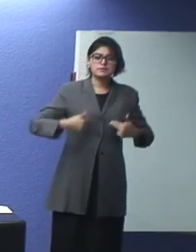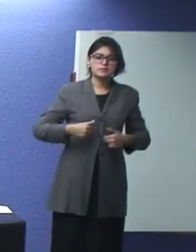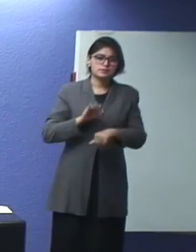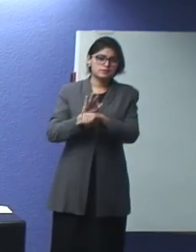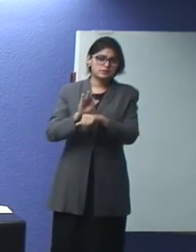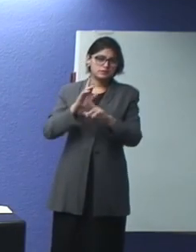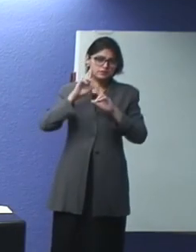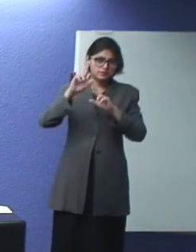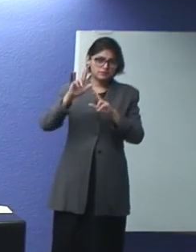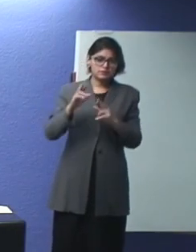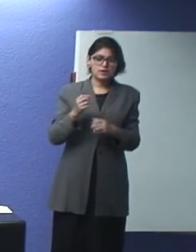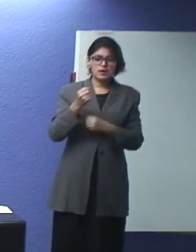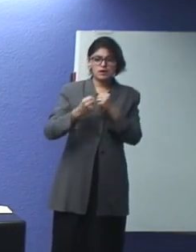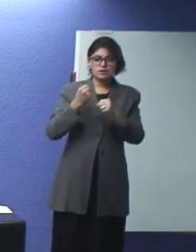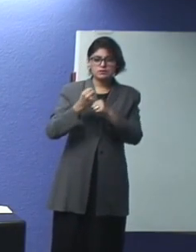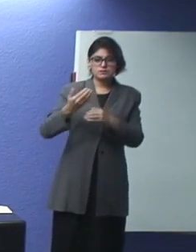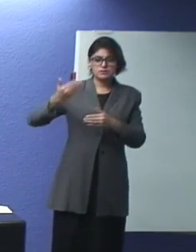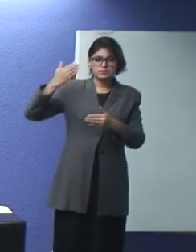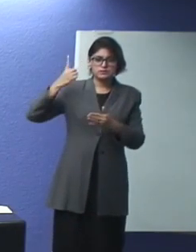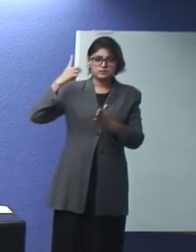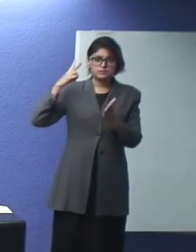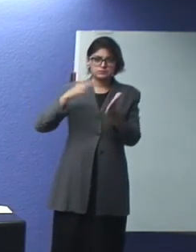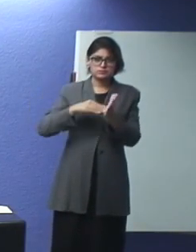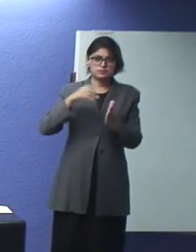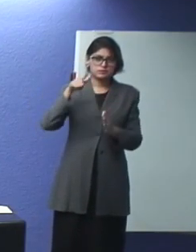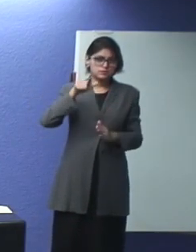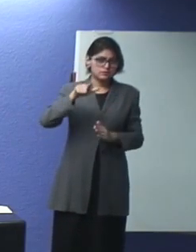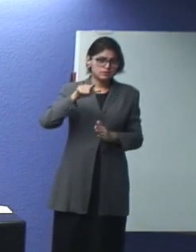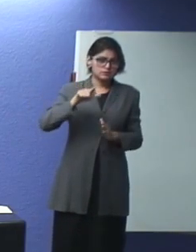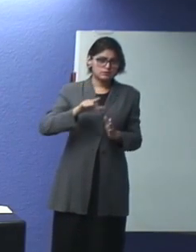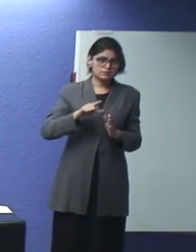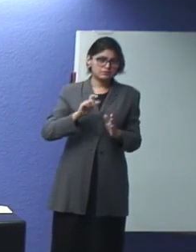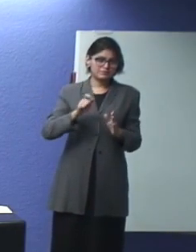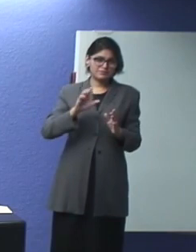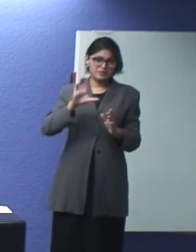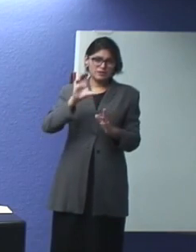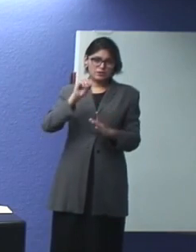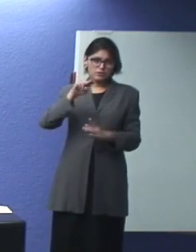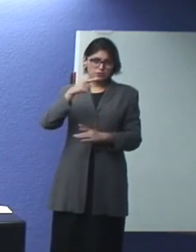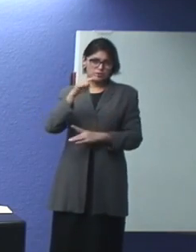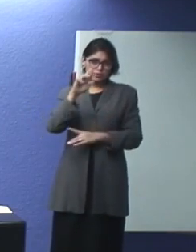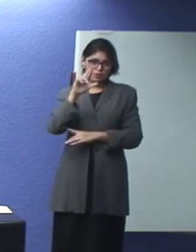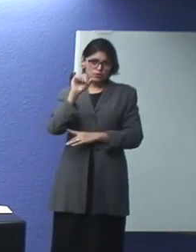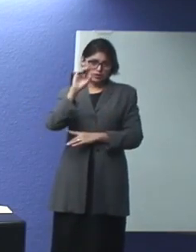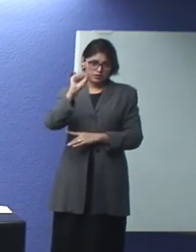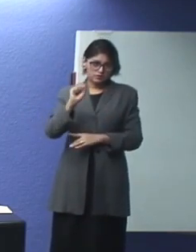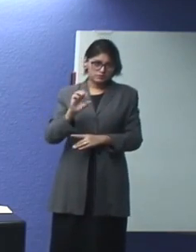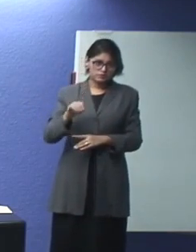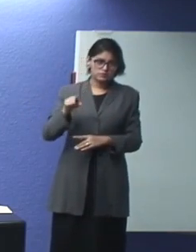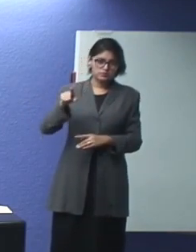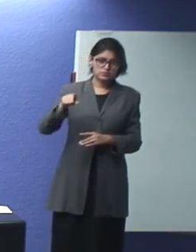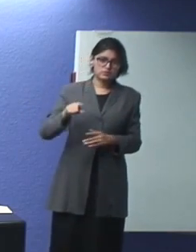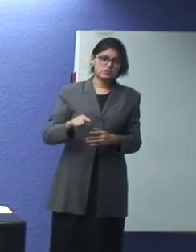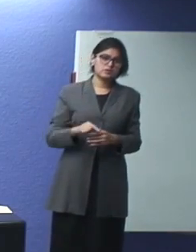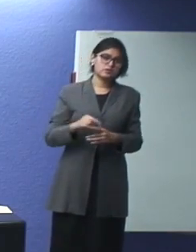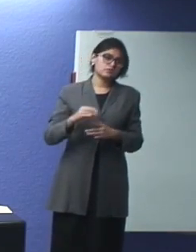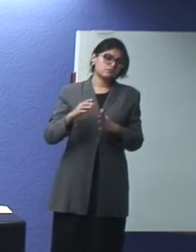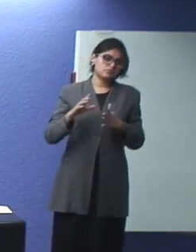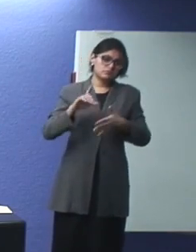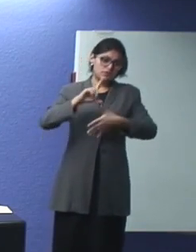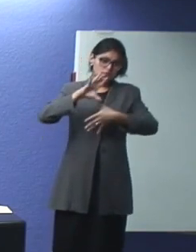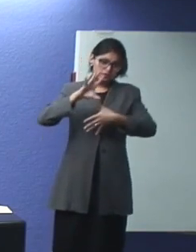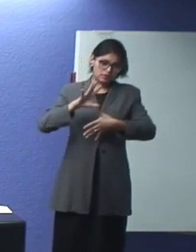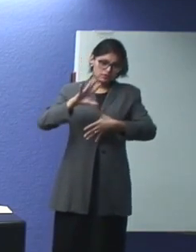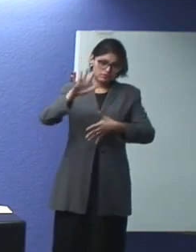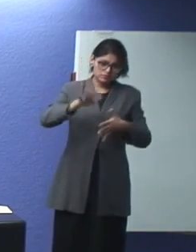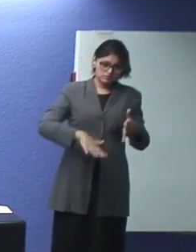año 2017, presentó en el Congreso Interamericano de Psicología las investigaciones Ansiedad y